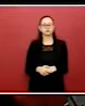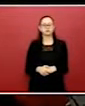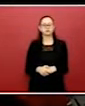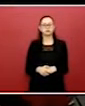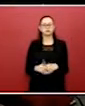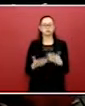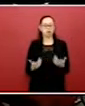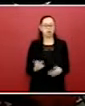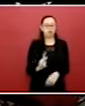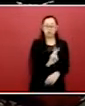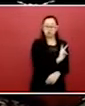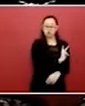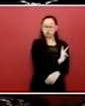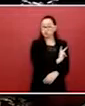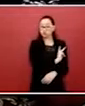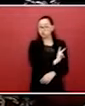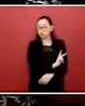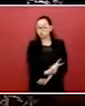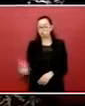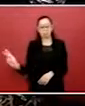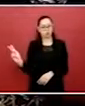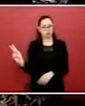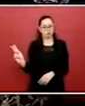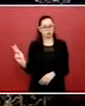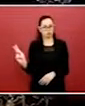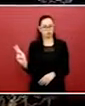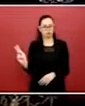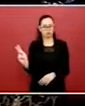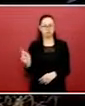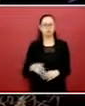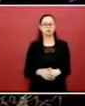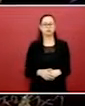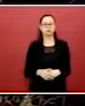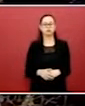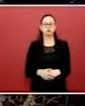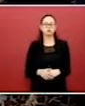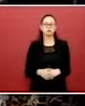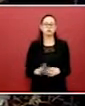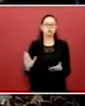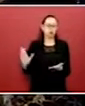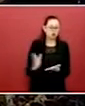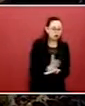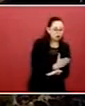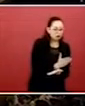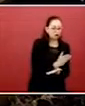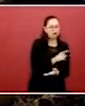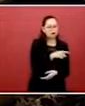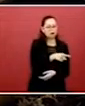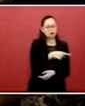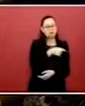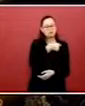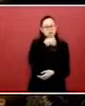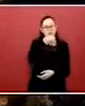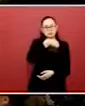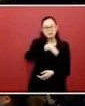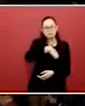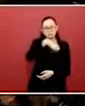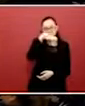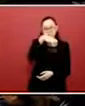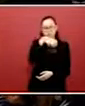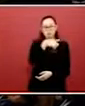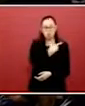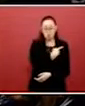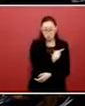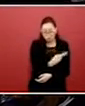protestas, plantones y tomas de oficinas, la dispersión de los fondos para el bienestar se hará de forma directa de la Tesorería de la Federación